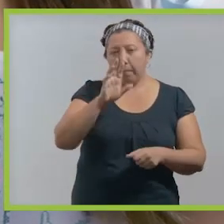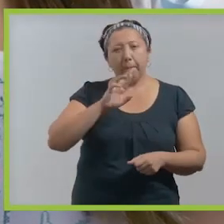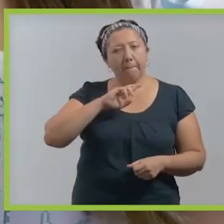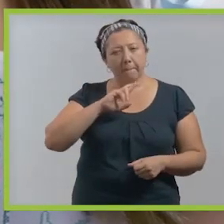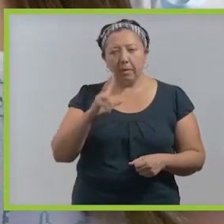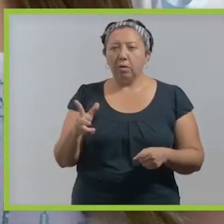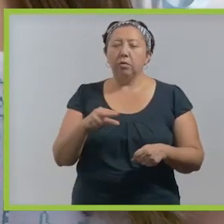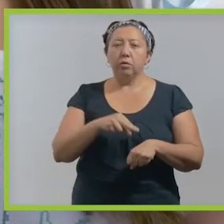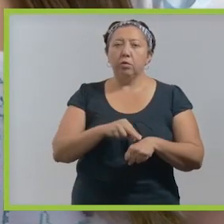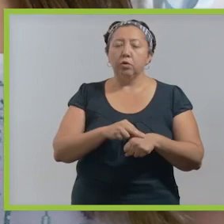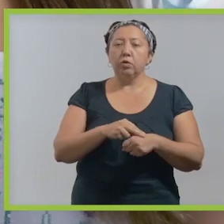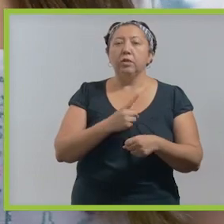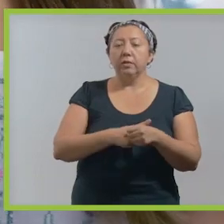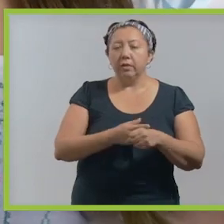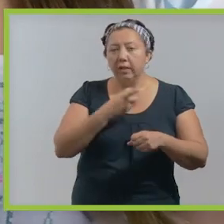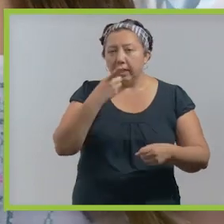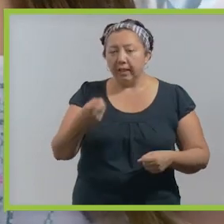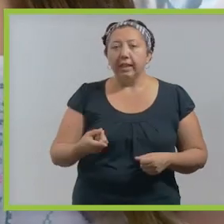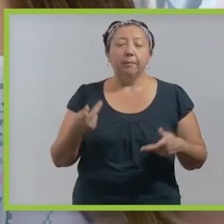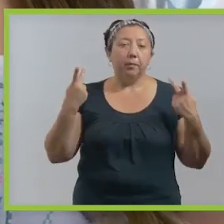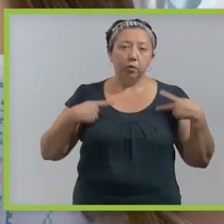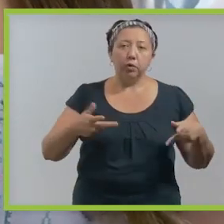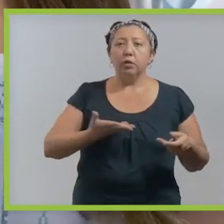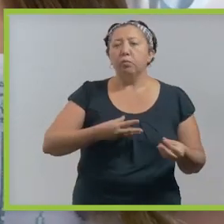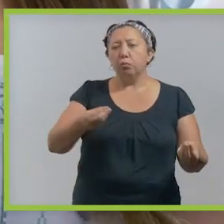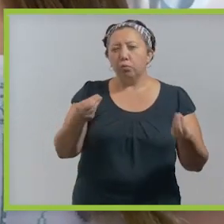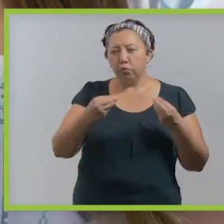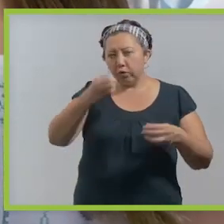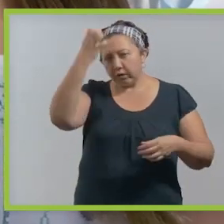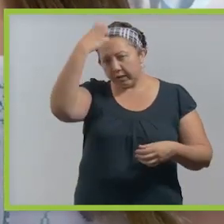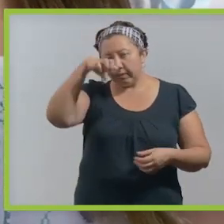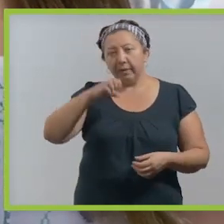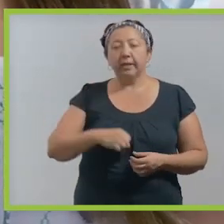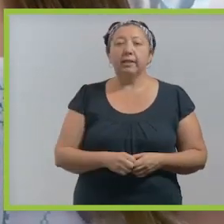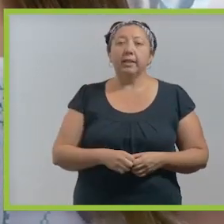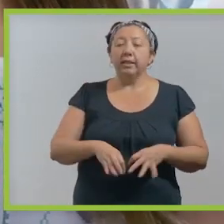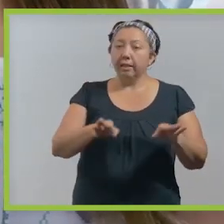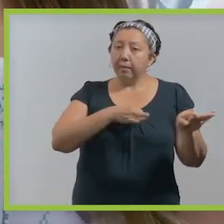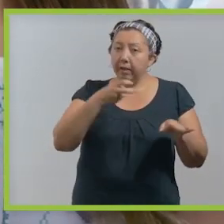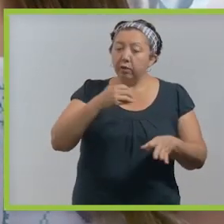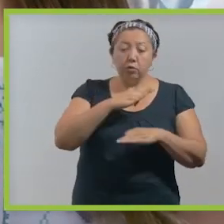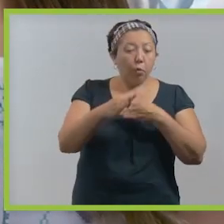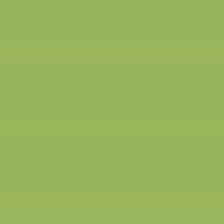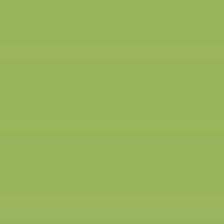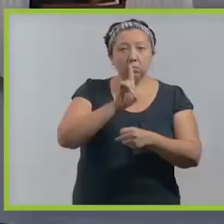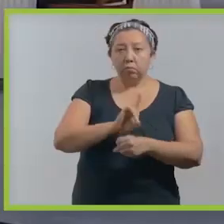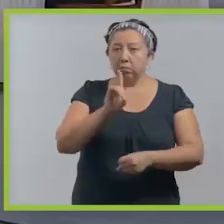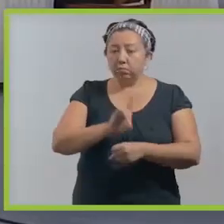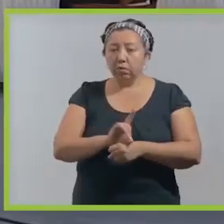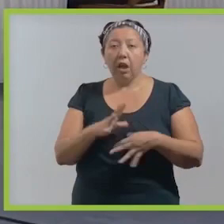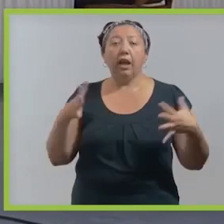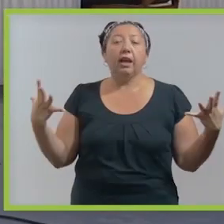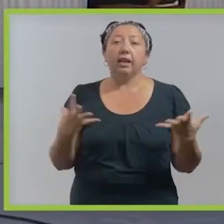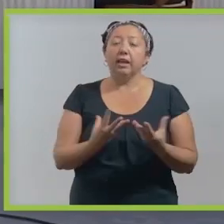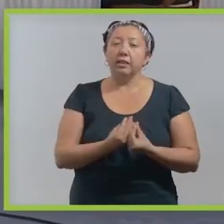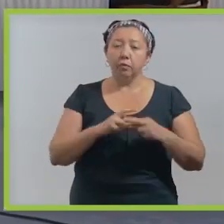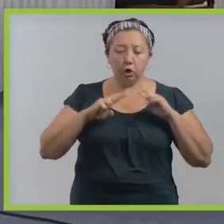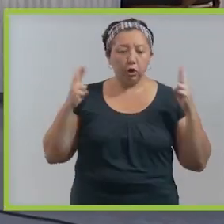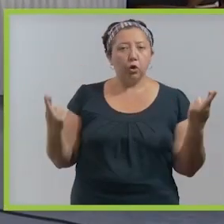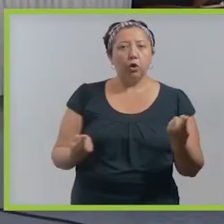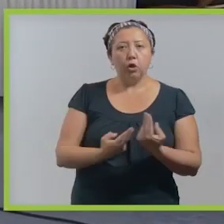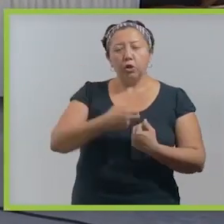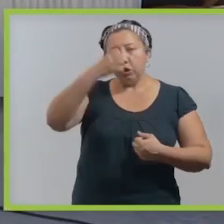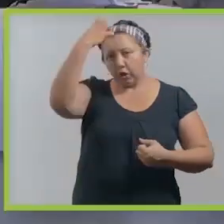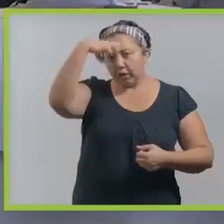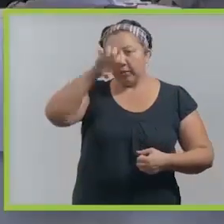mejores epidemiólogos que existen en Yucatán, gente que tiene mucha experiencia, gente que se dedica a esto todos los días. Y lo que hacemos es reunirnos con los